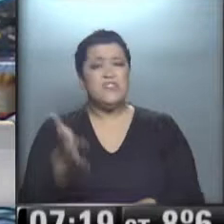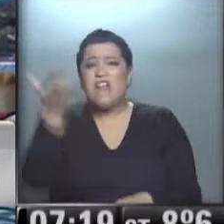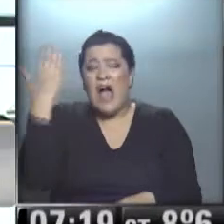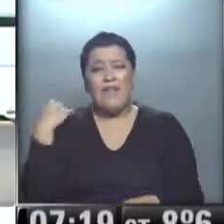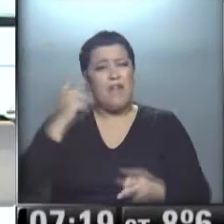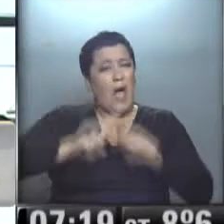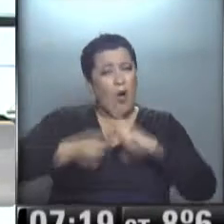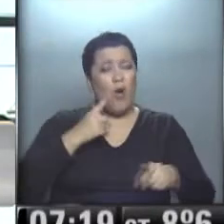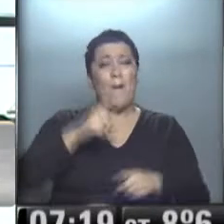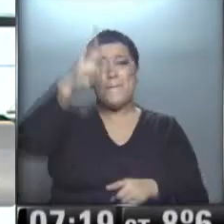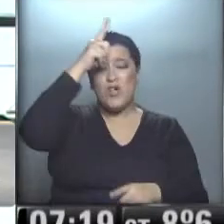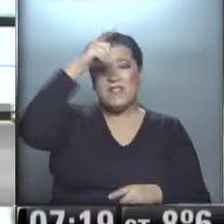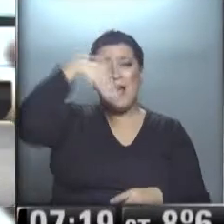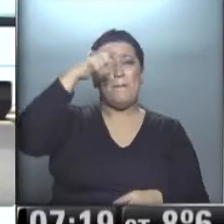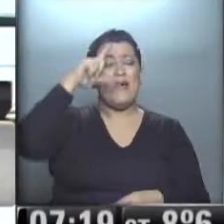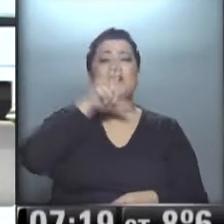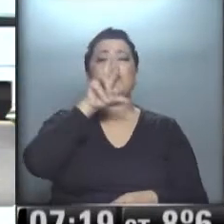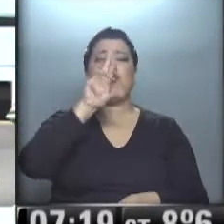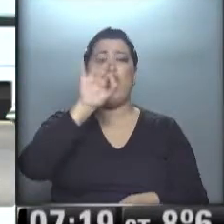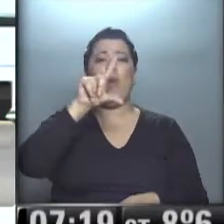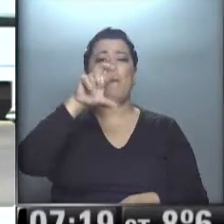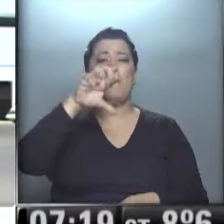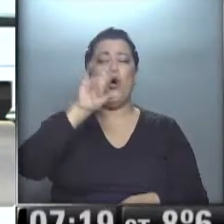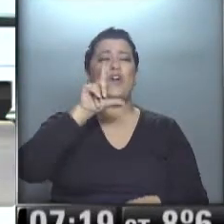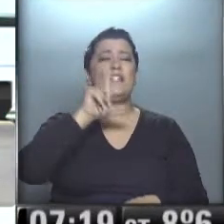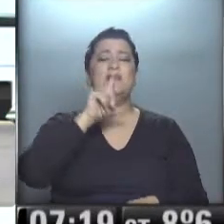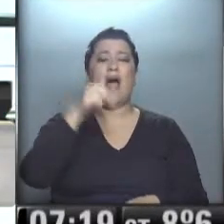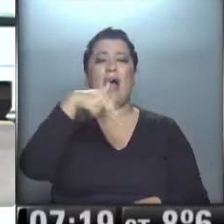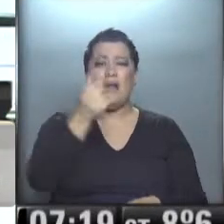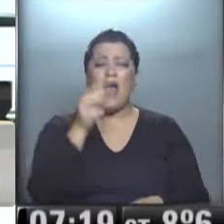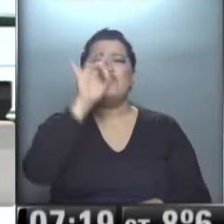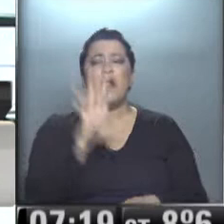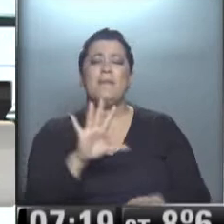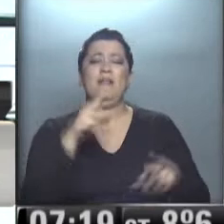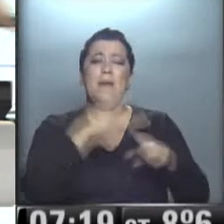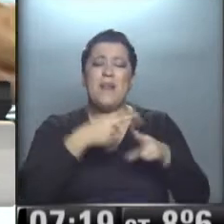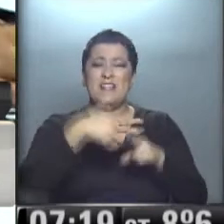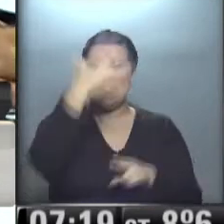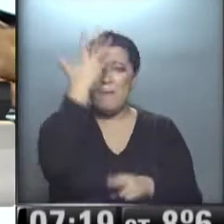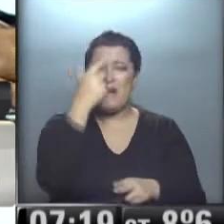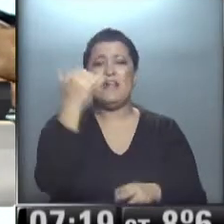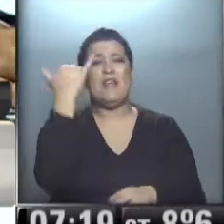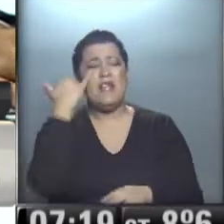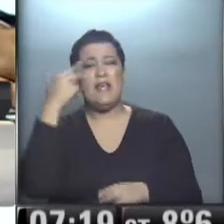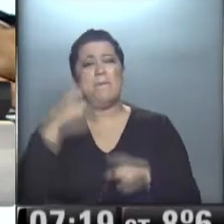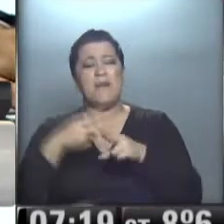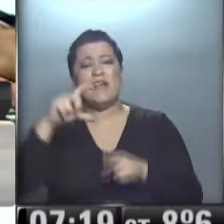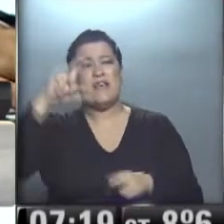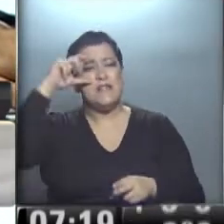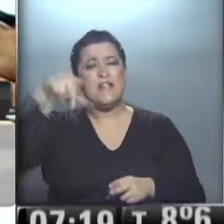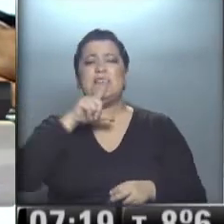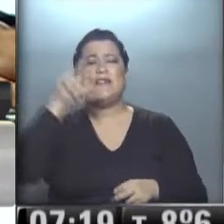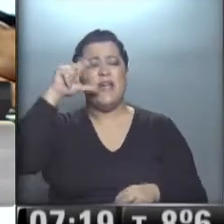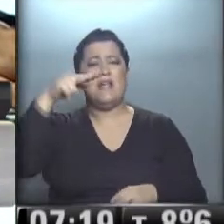la Policía Metropolitana sería a cargo de la seguridad en las pantallas de la Plaza San Martín y Parque Centenario. Hubo 100.000